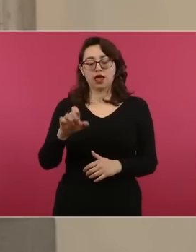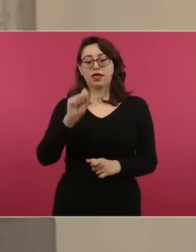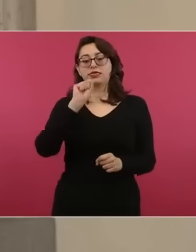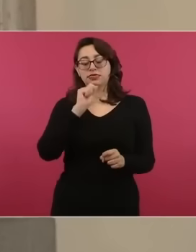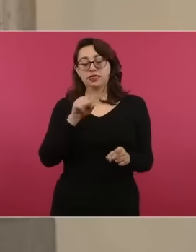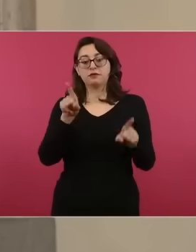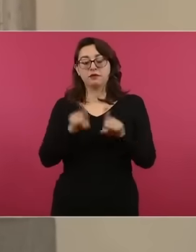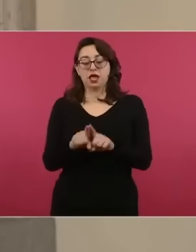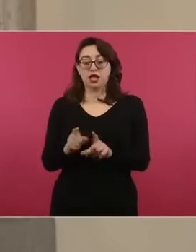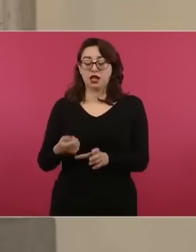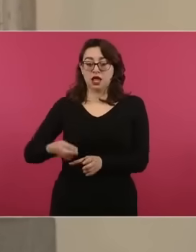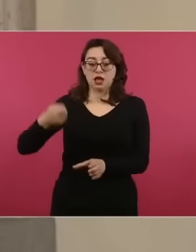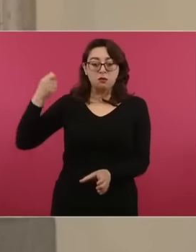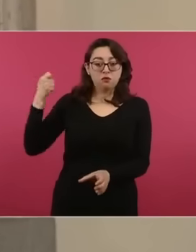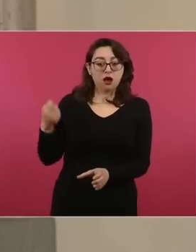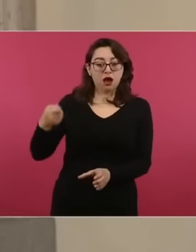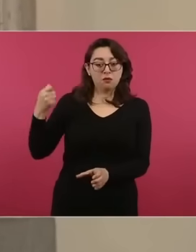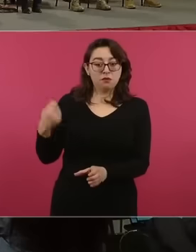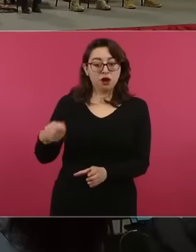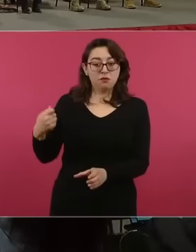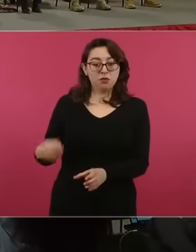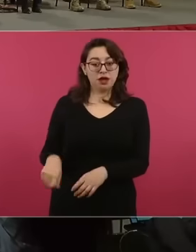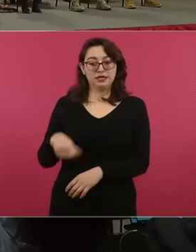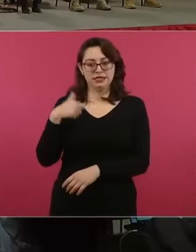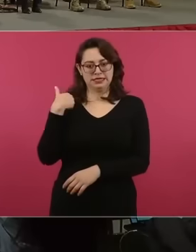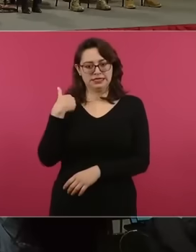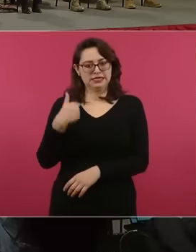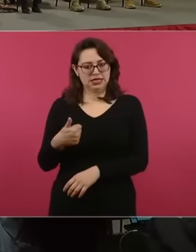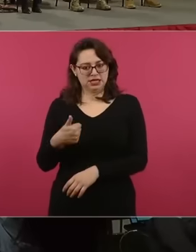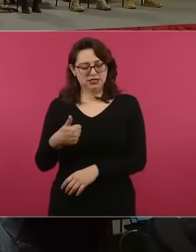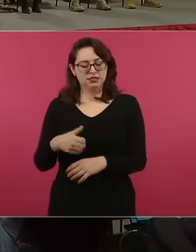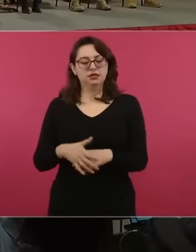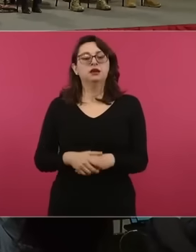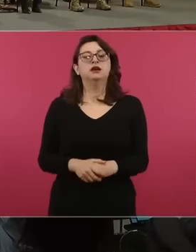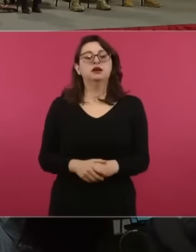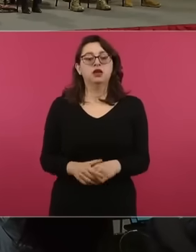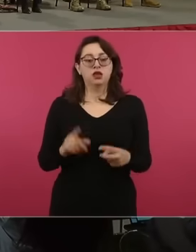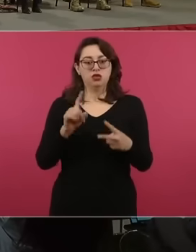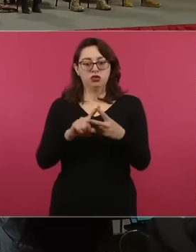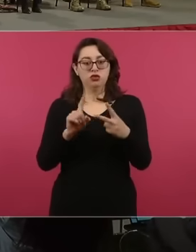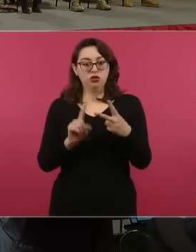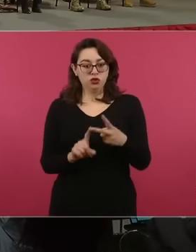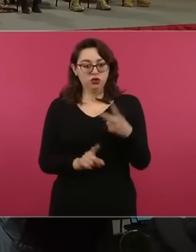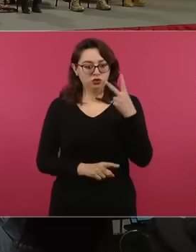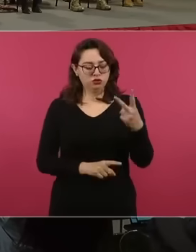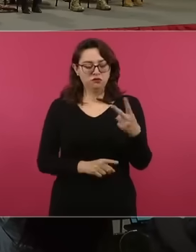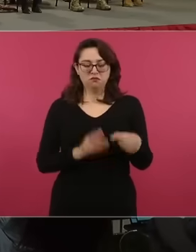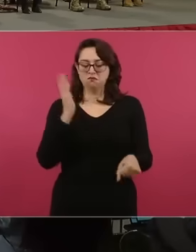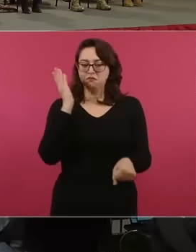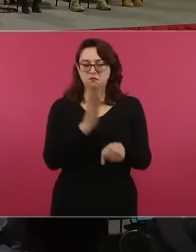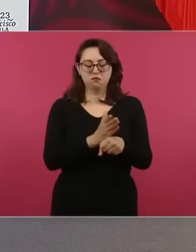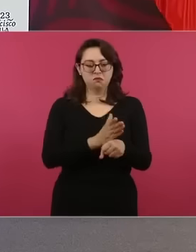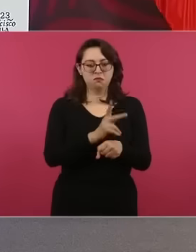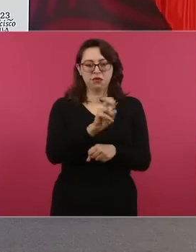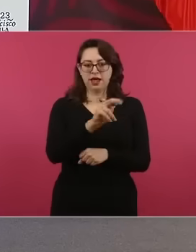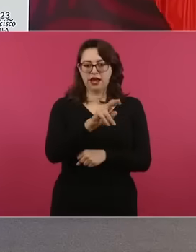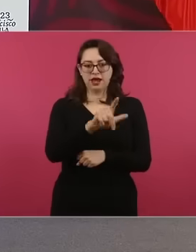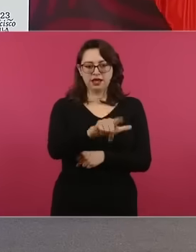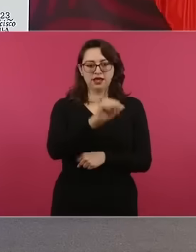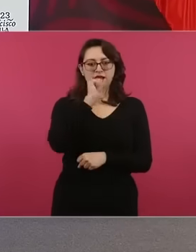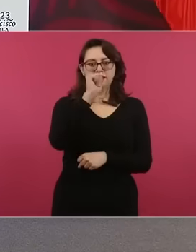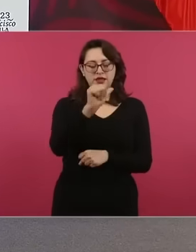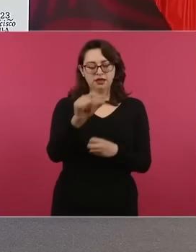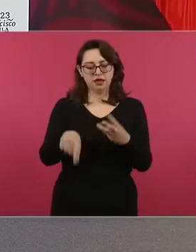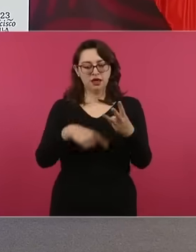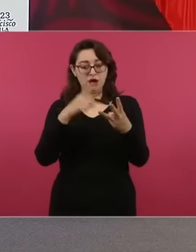a los intereses de la justicia en seis casos en dos determinó no vincular a proceso penal en uno calificó